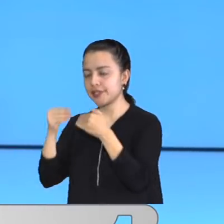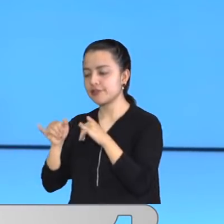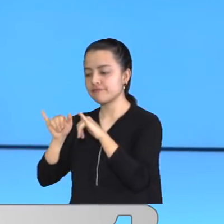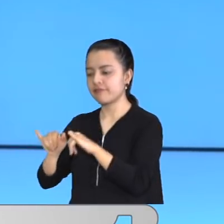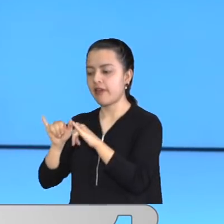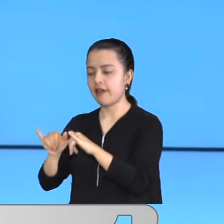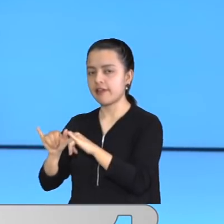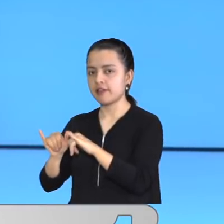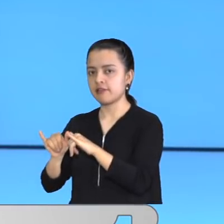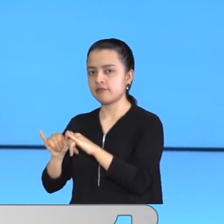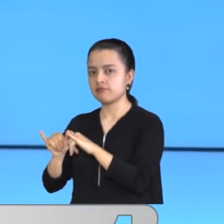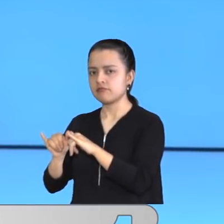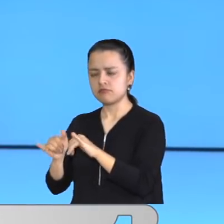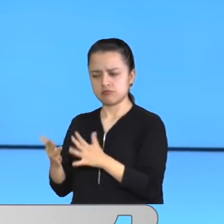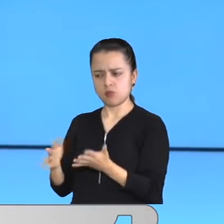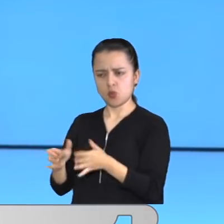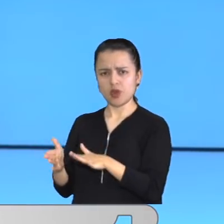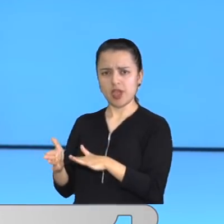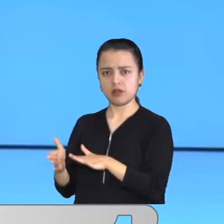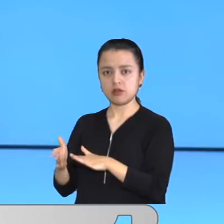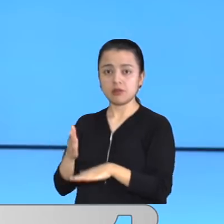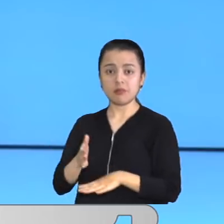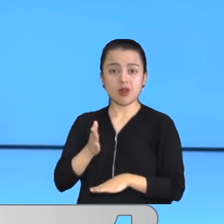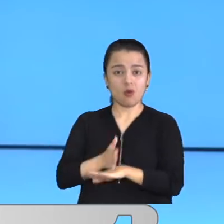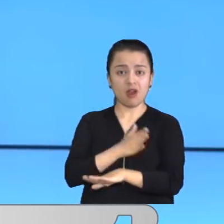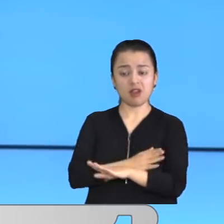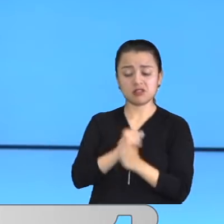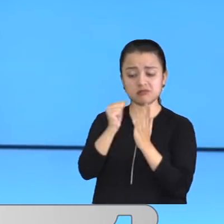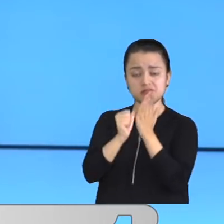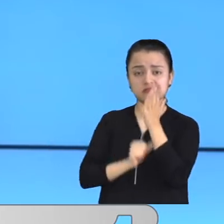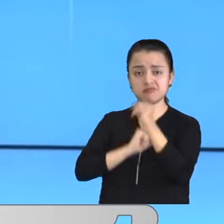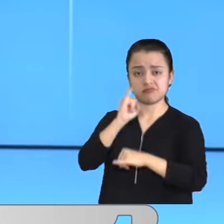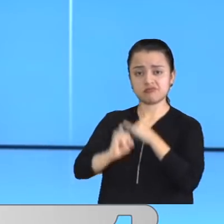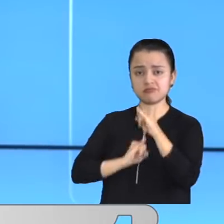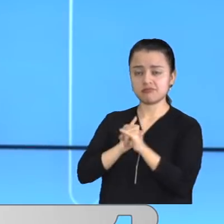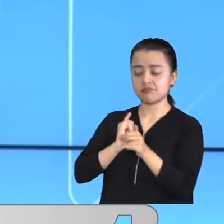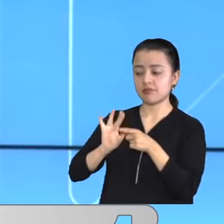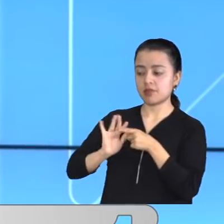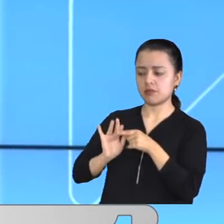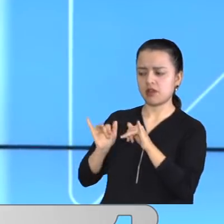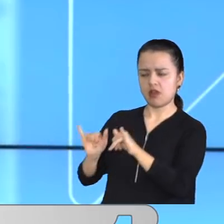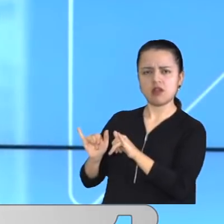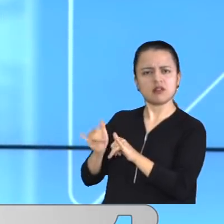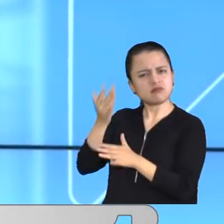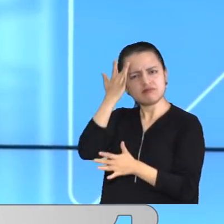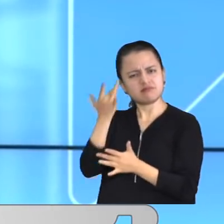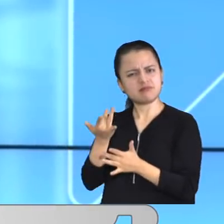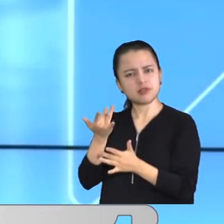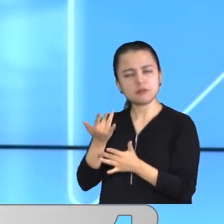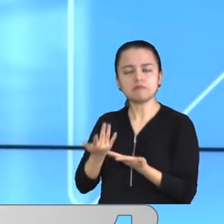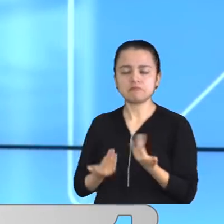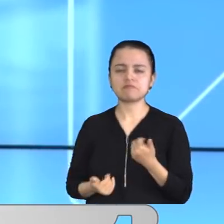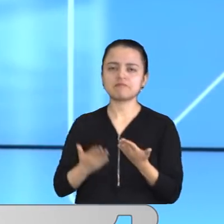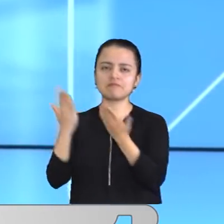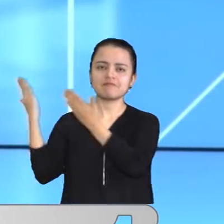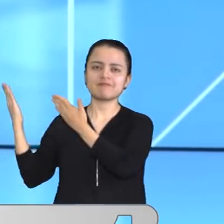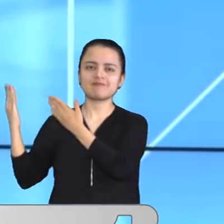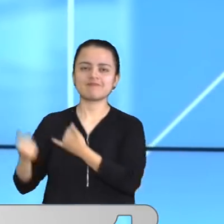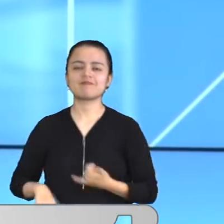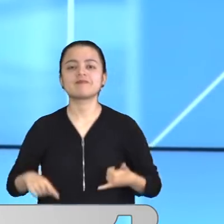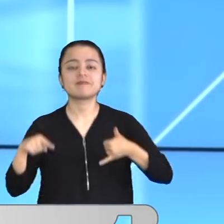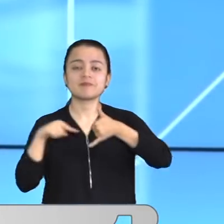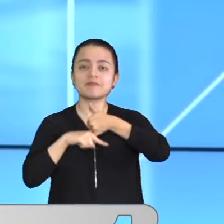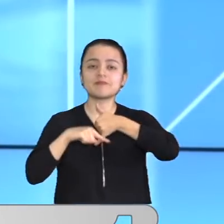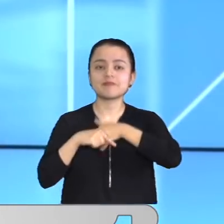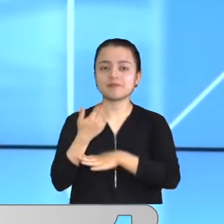los protocolos del derecho internacional. El mandatario se pronunció en Leticia, desde donde nos informa el enviado de Noticentro 1 CMI, Carlos